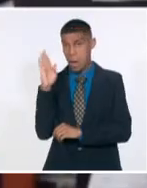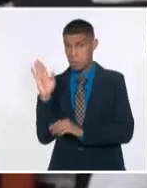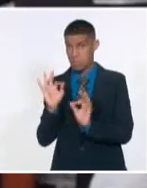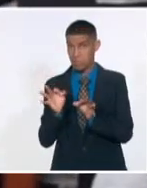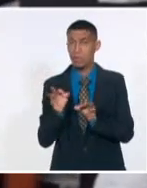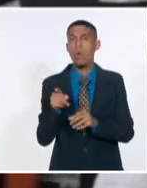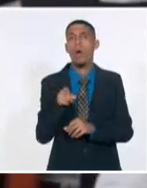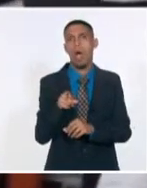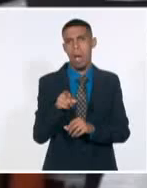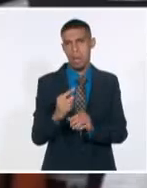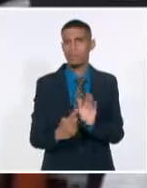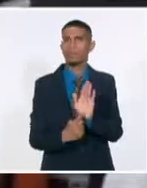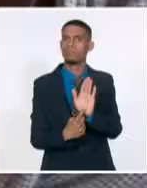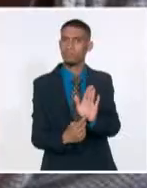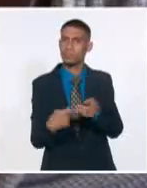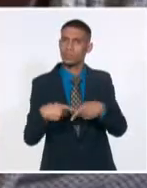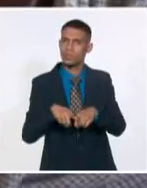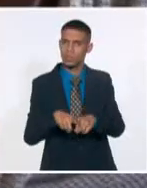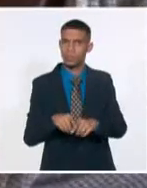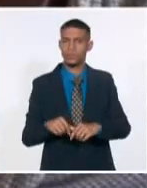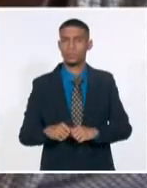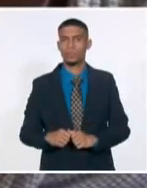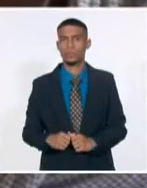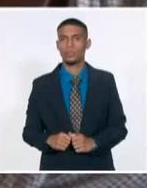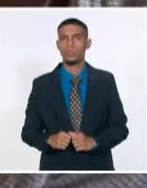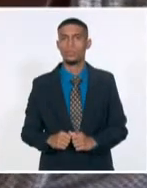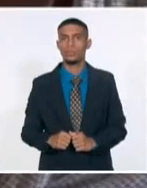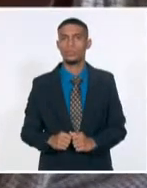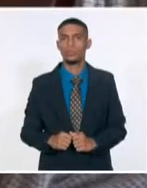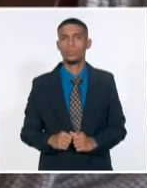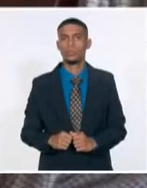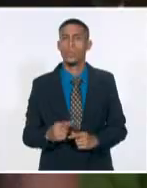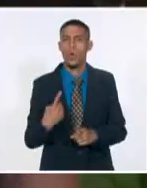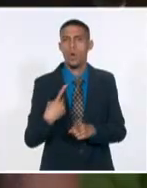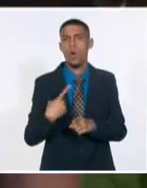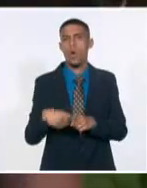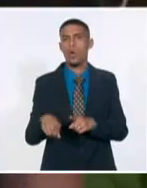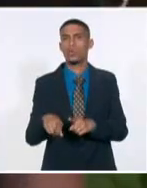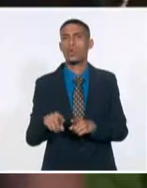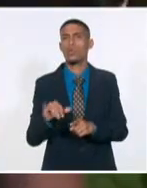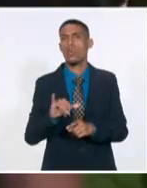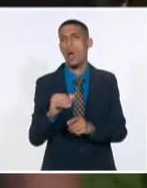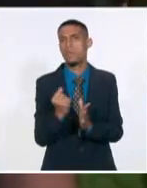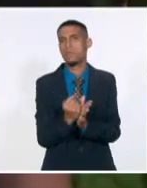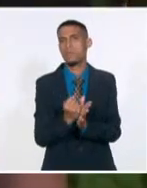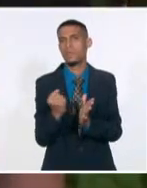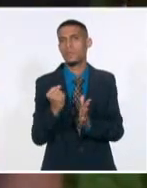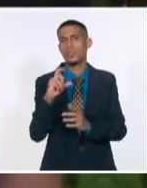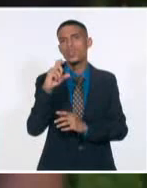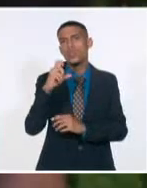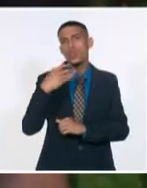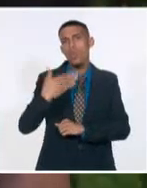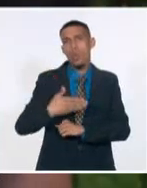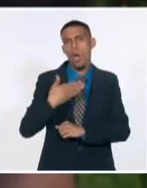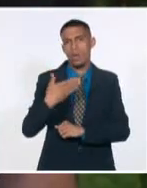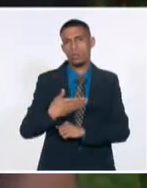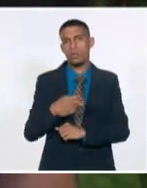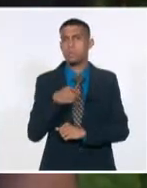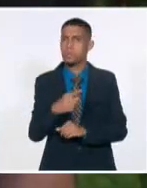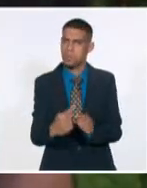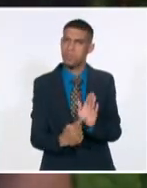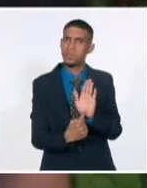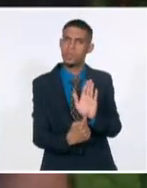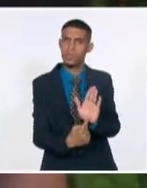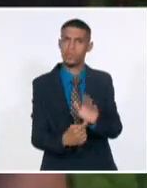esta edición del evento. Y además tendremos la premier del cuento El Pararrayo. Este es